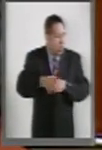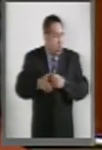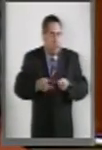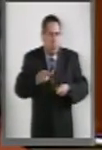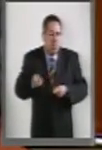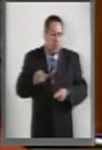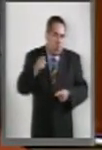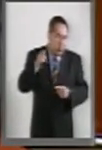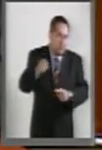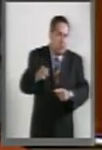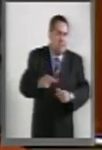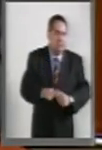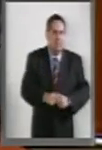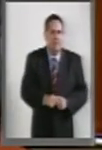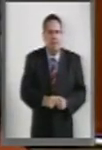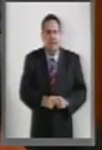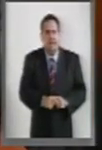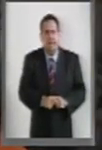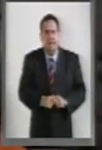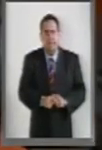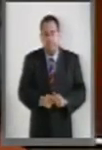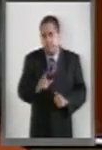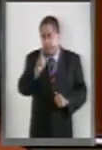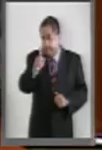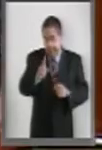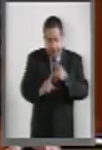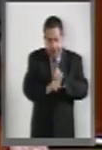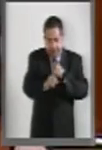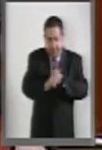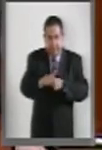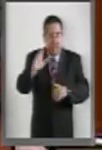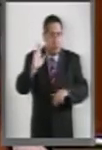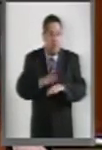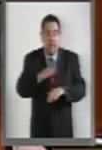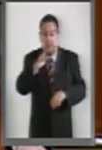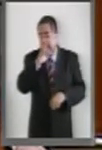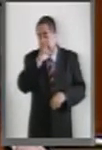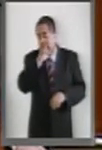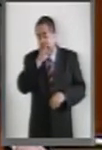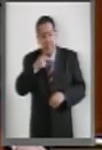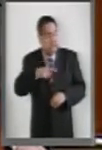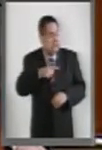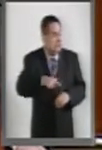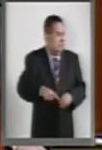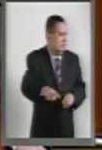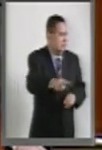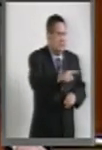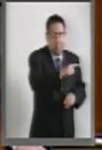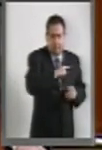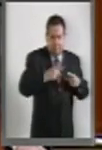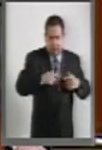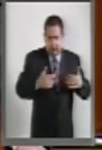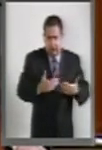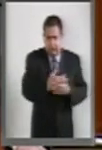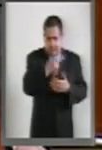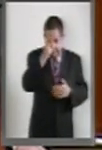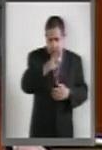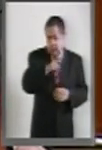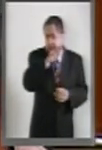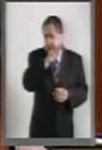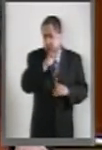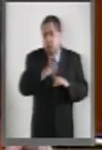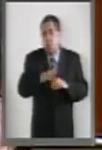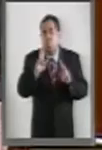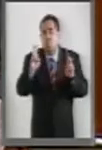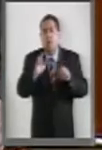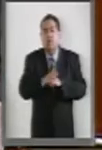Uno de los problemas que más preocupa a la ciudadanía en general tiene que ver con el